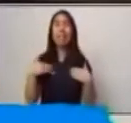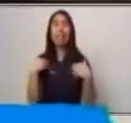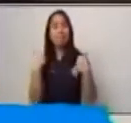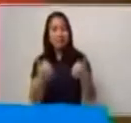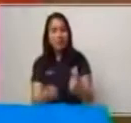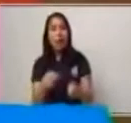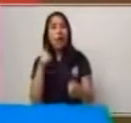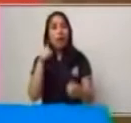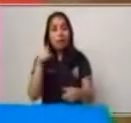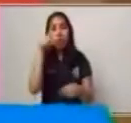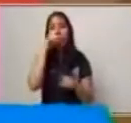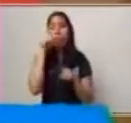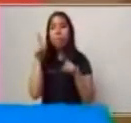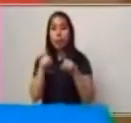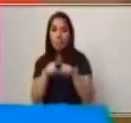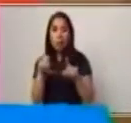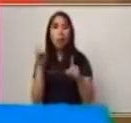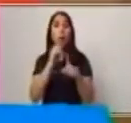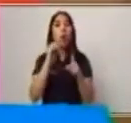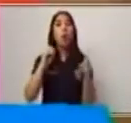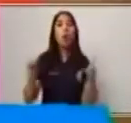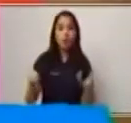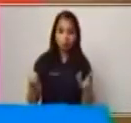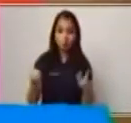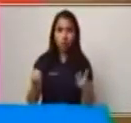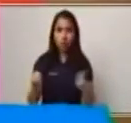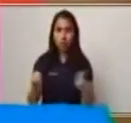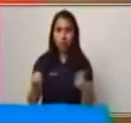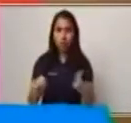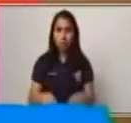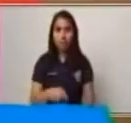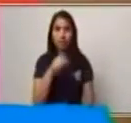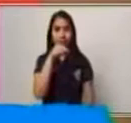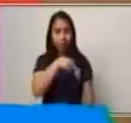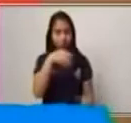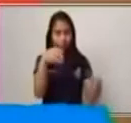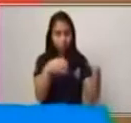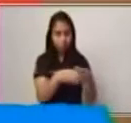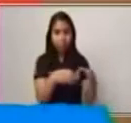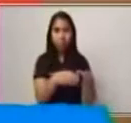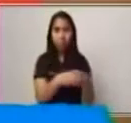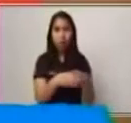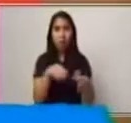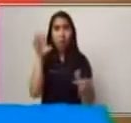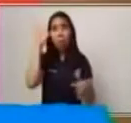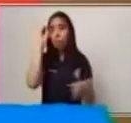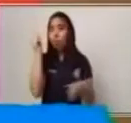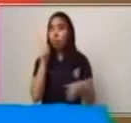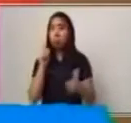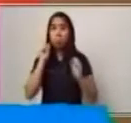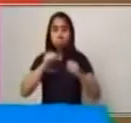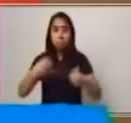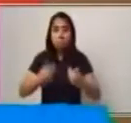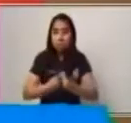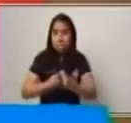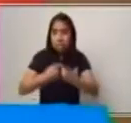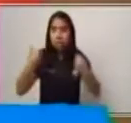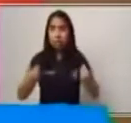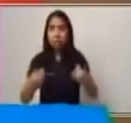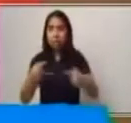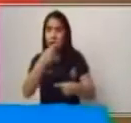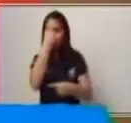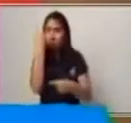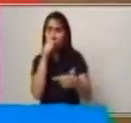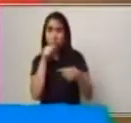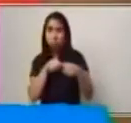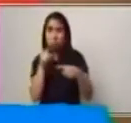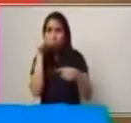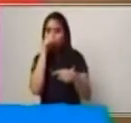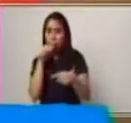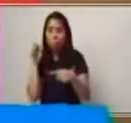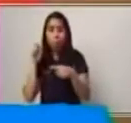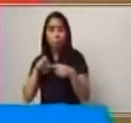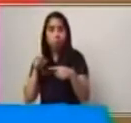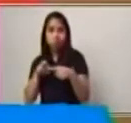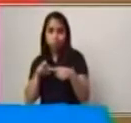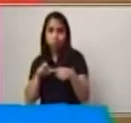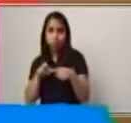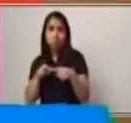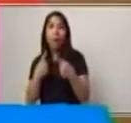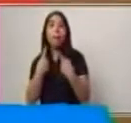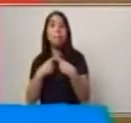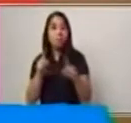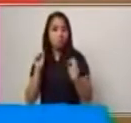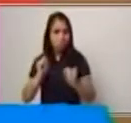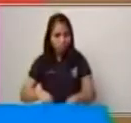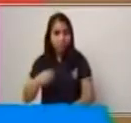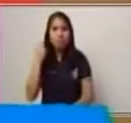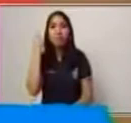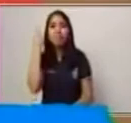unimembres, ya que no podemos dividirlas en sujeto ni en predicado, pero sí tienen un sentido completo. Ahora,